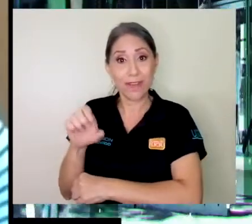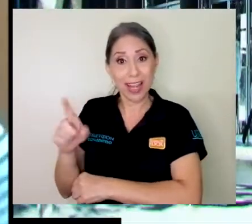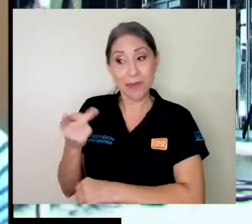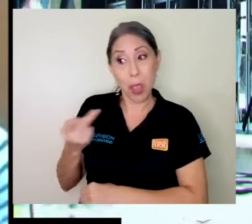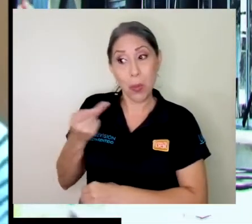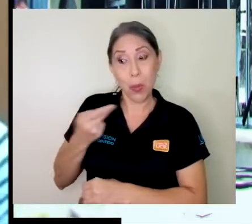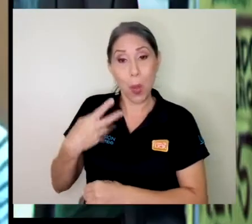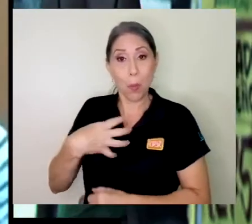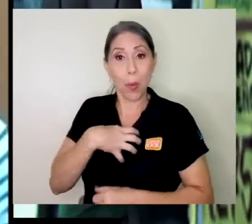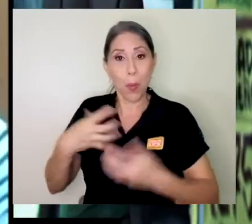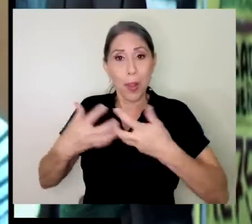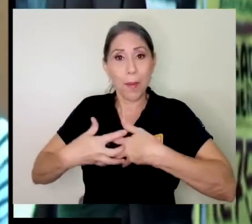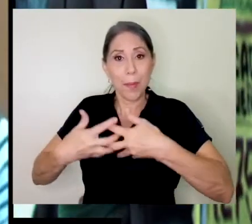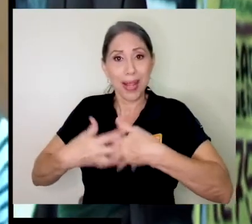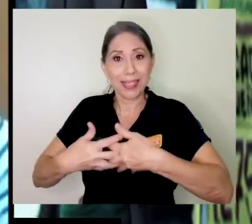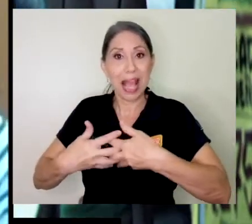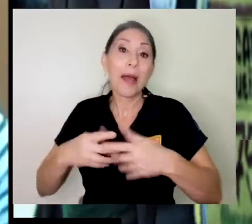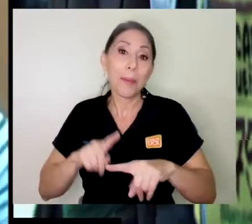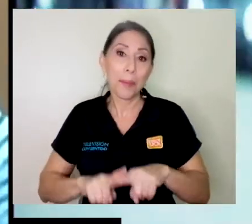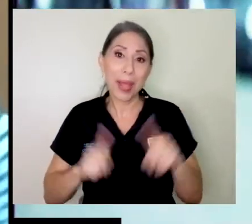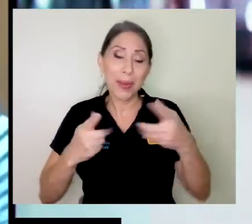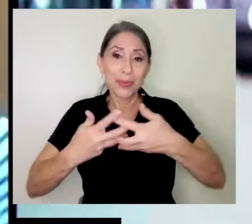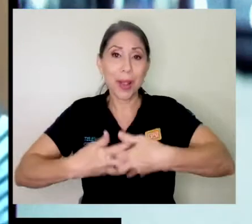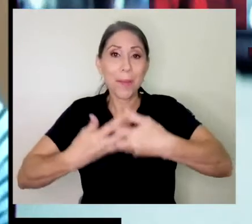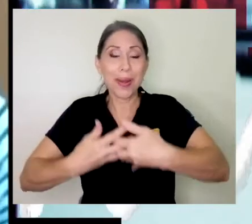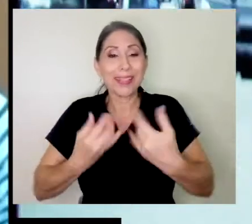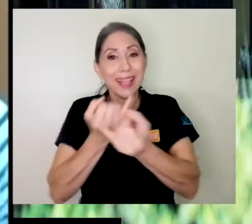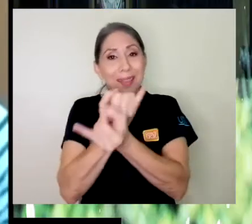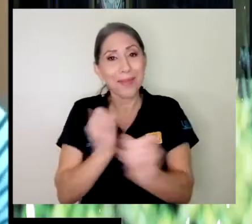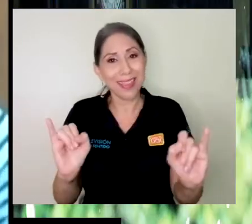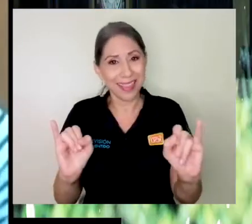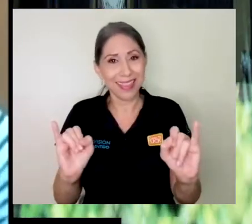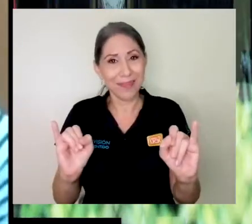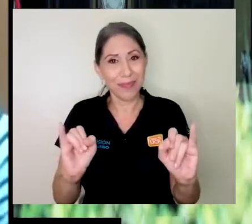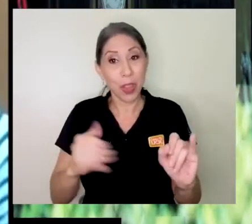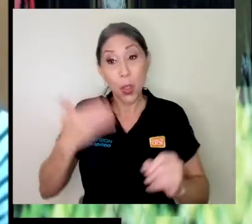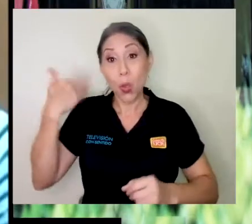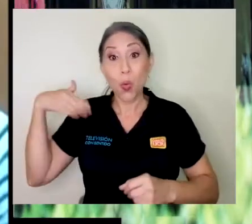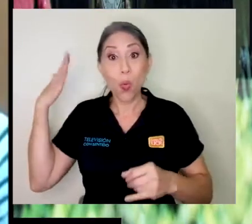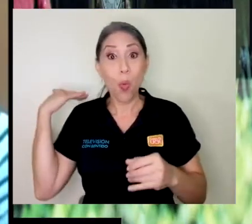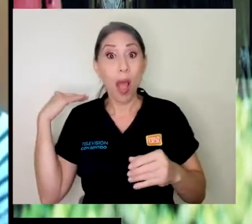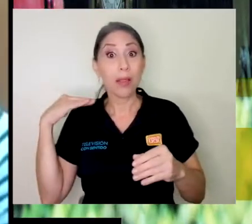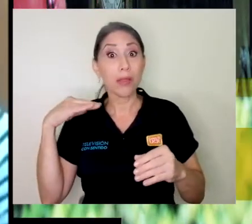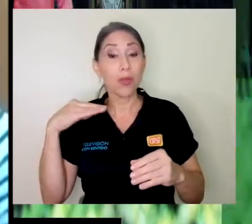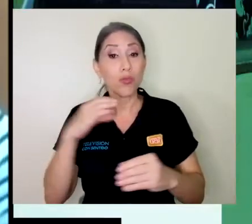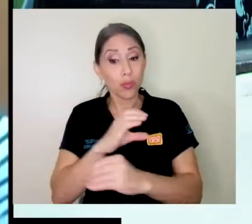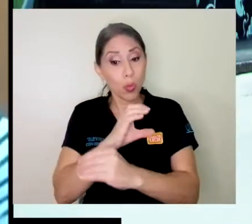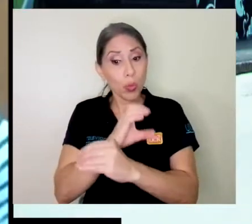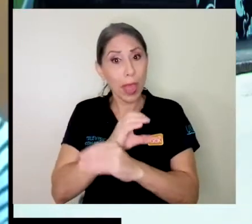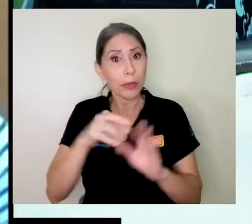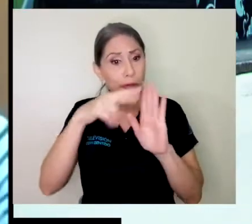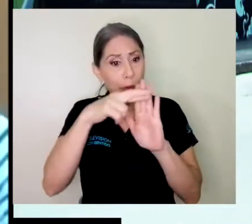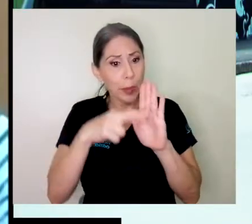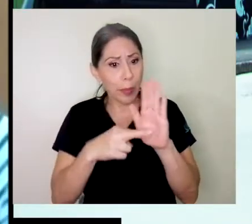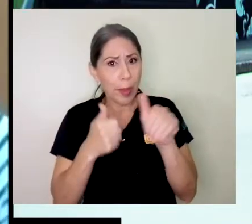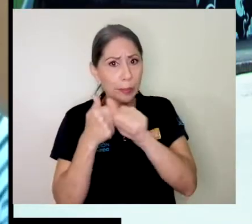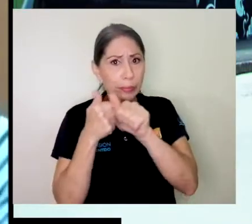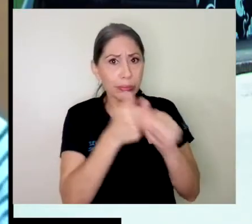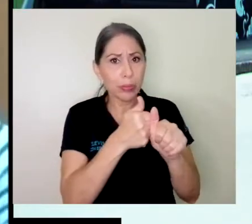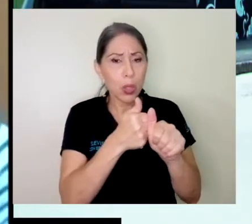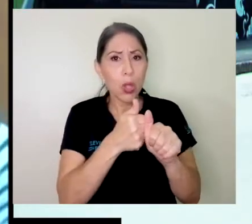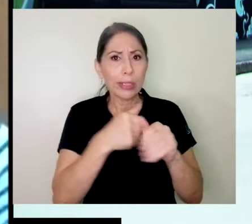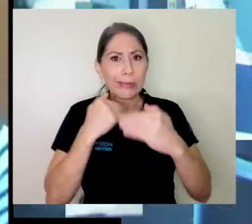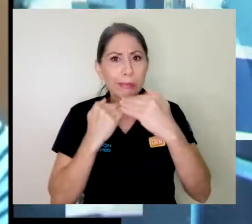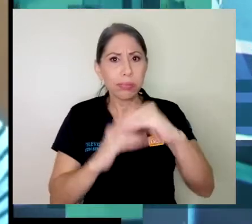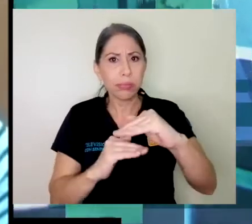empresa, pero es una empresa independiente. Entonces cuando salieron las medidas sí fue bastante